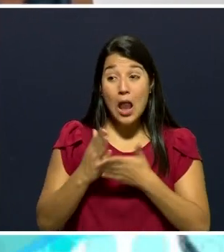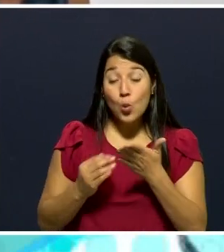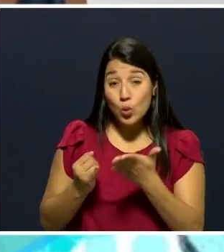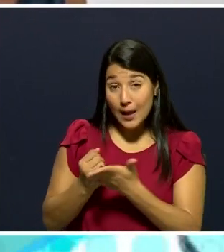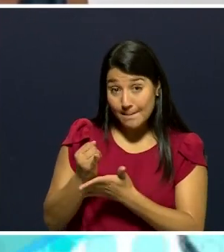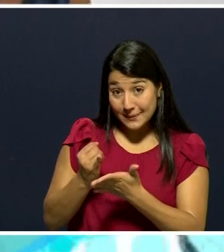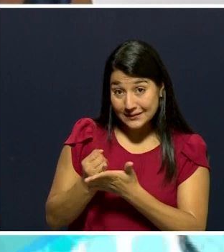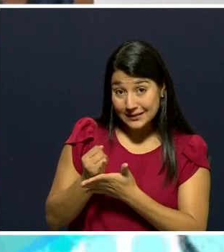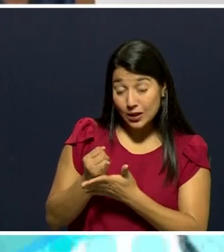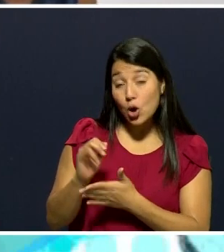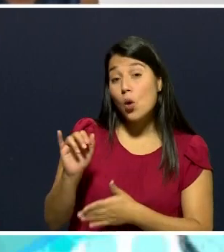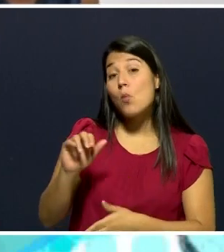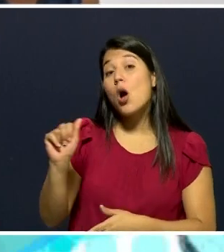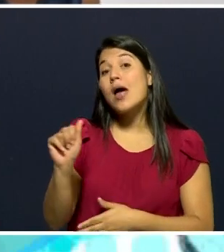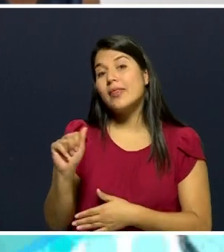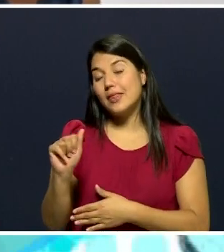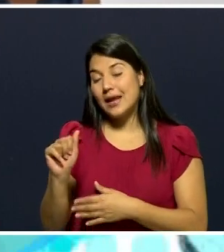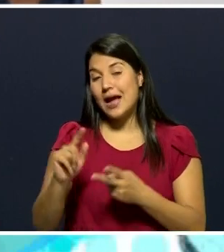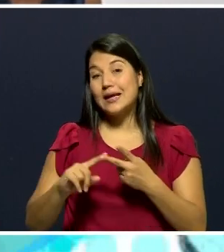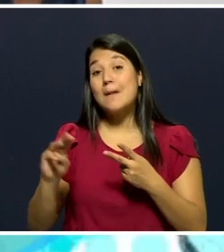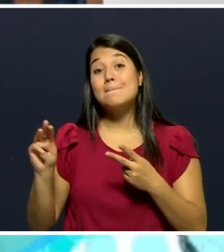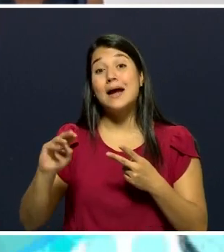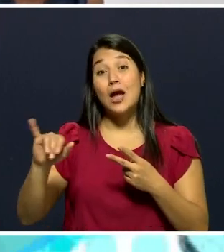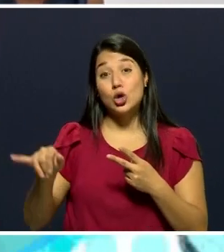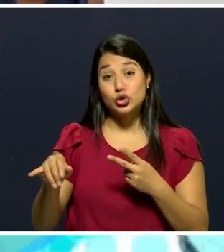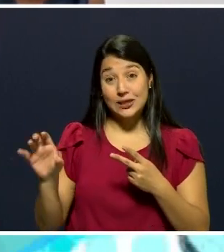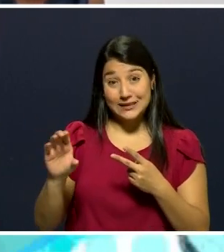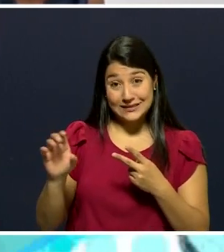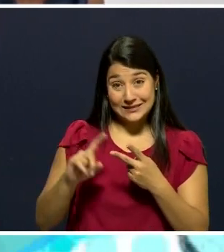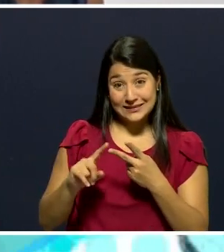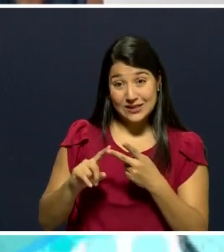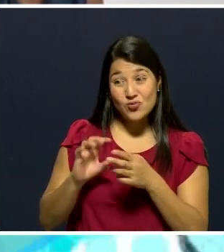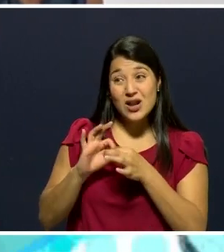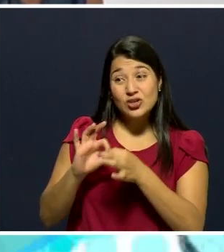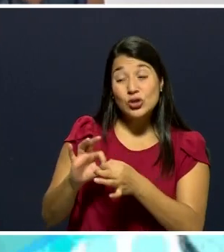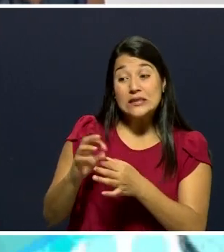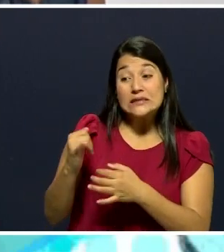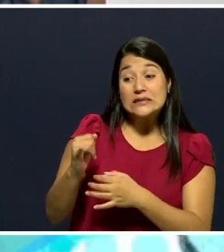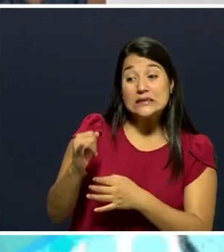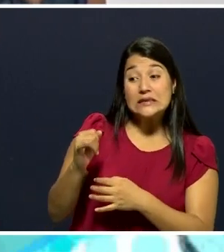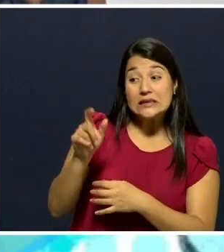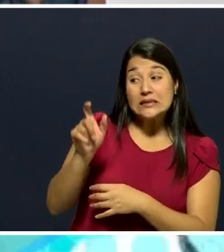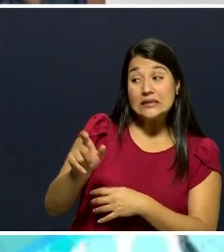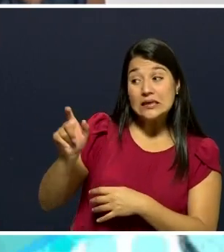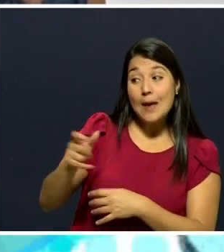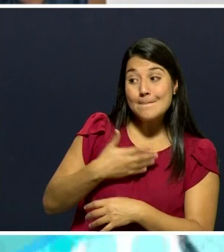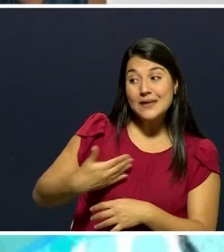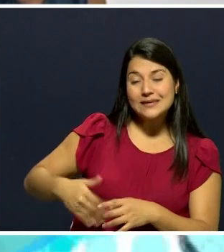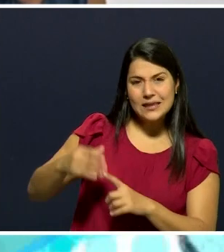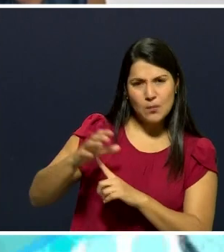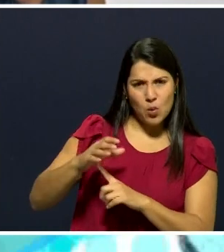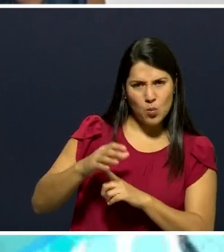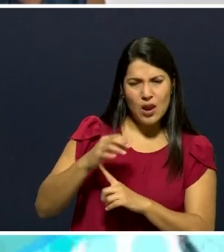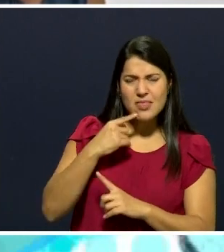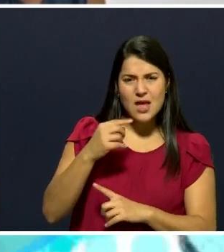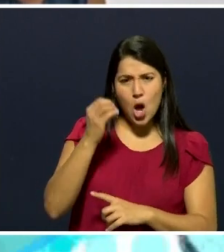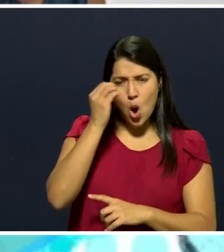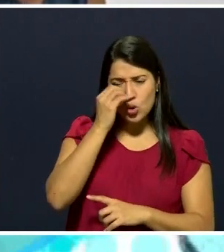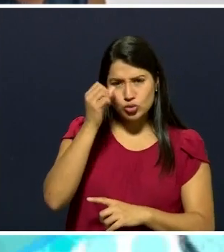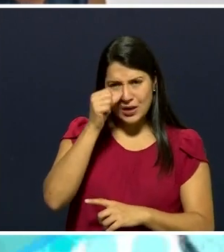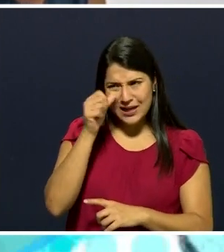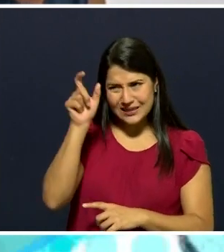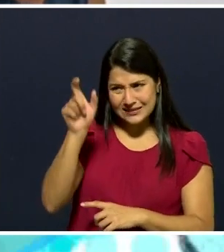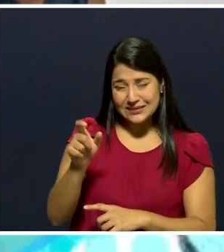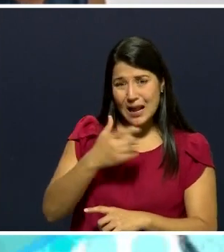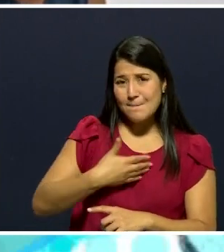caso el de Adrián Piñataro y María José Cascante, sobre popularidad de los presidentes, indicaban en el caso de Oscar Arias, que es el presidente con una